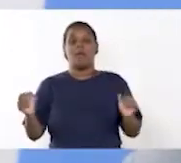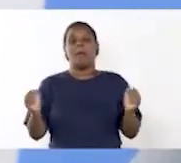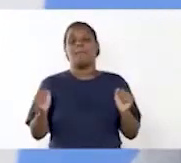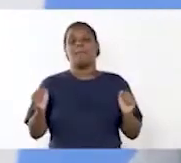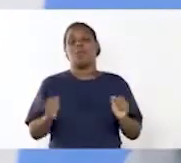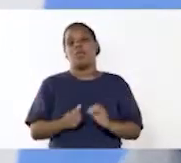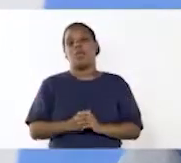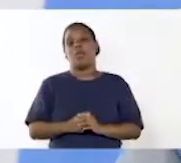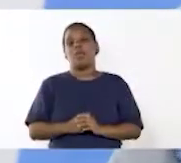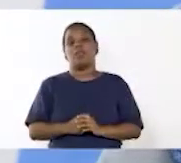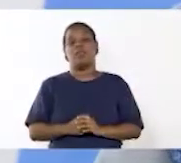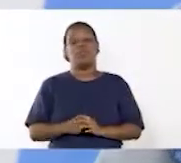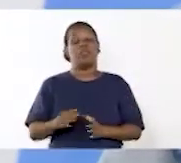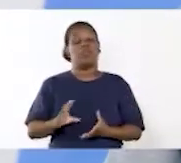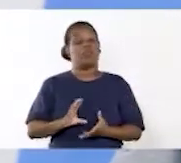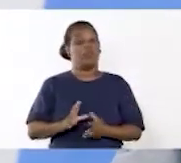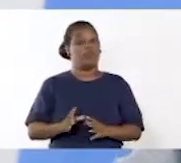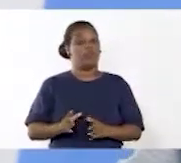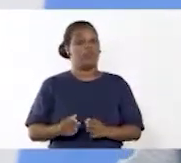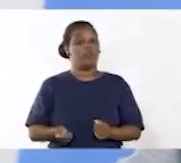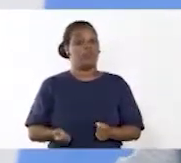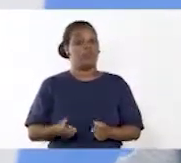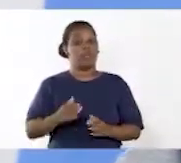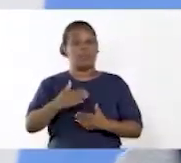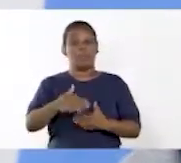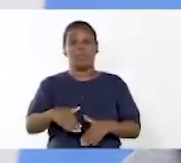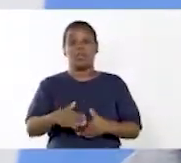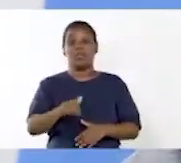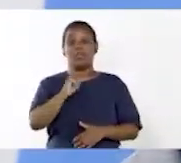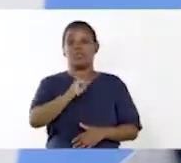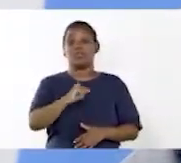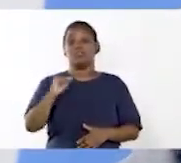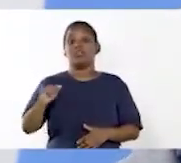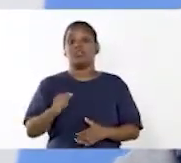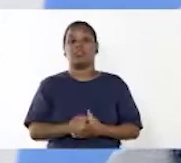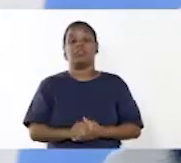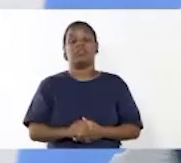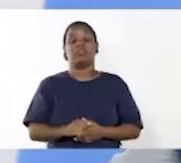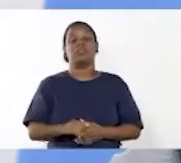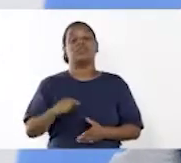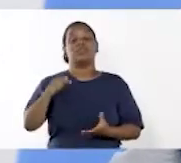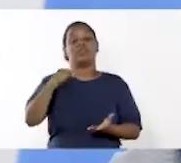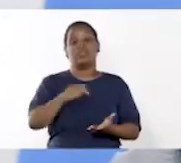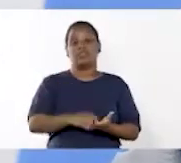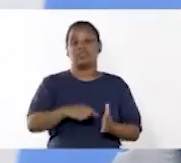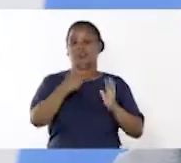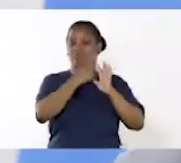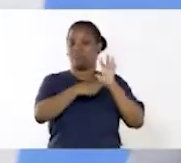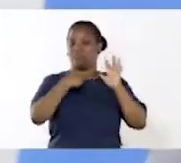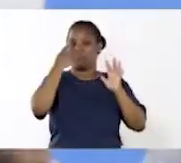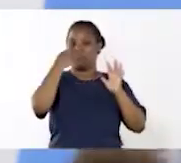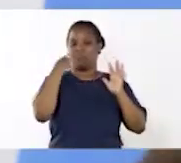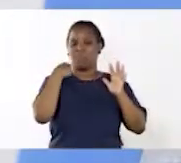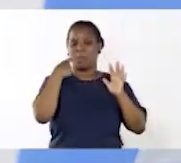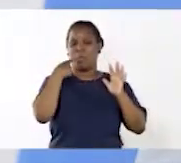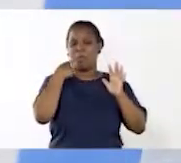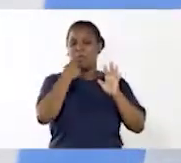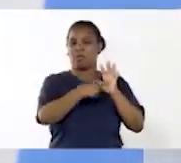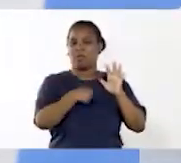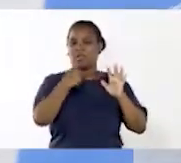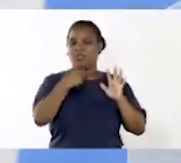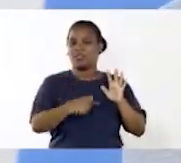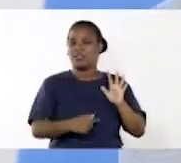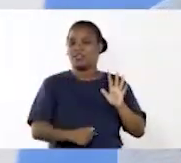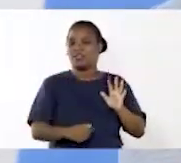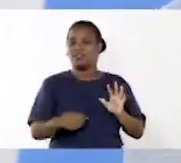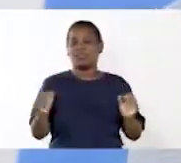manera que ya desde el paralelo 66 se están manifestando las características. Confluyen en ocasiones